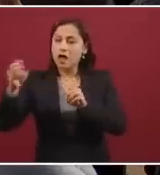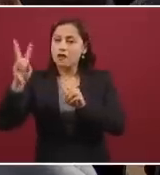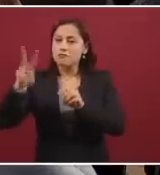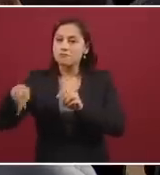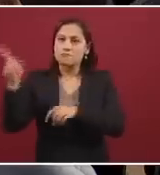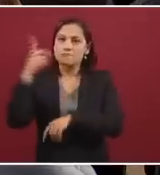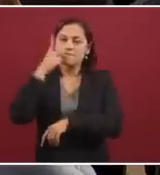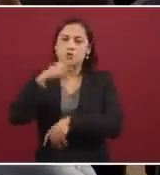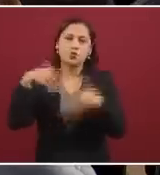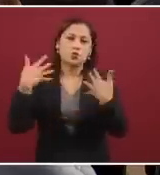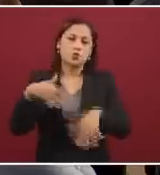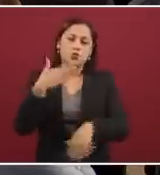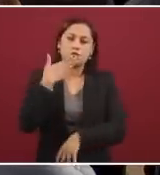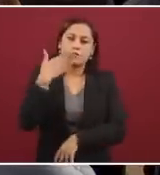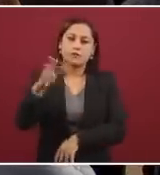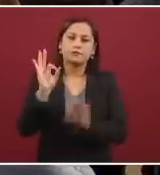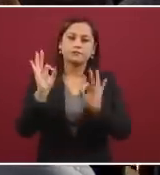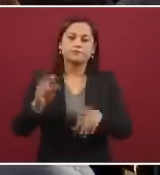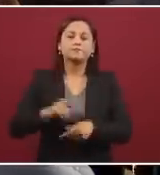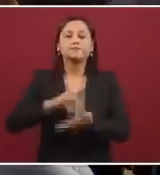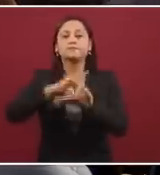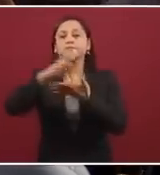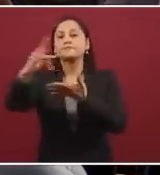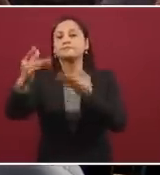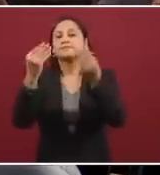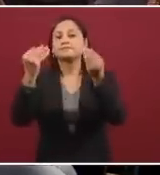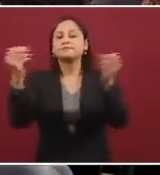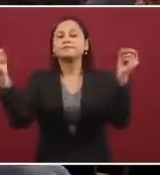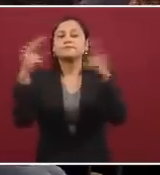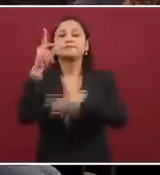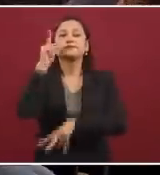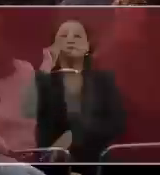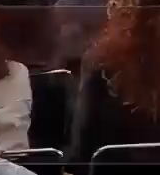muchas gracias nos vemos mañana